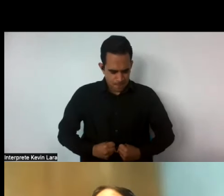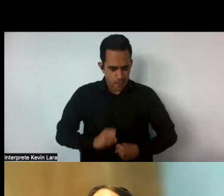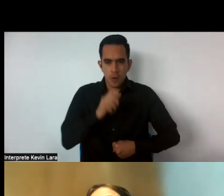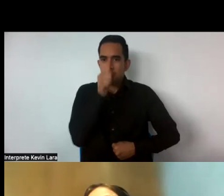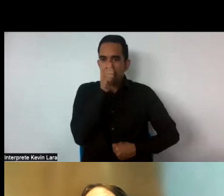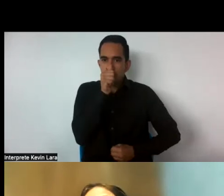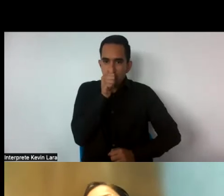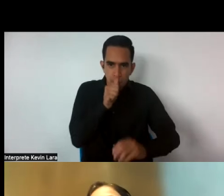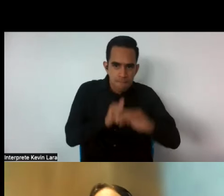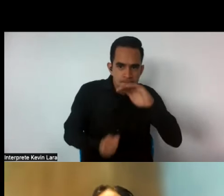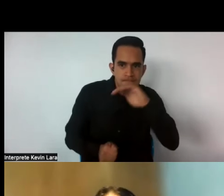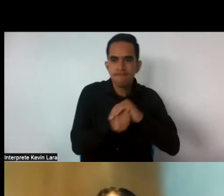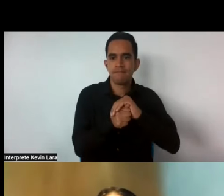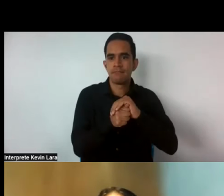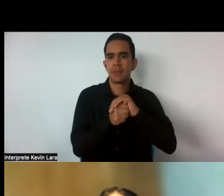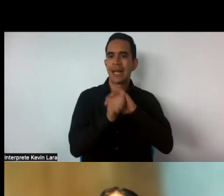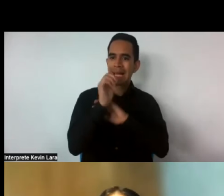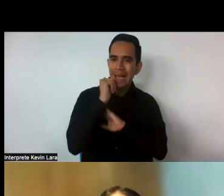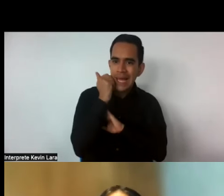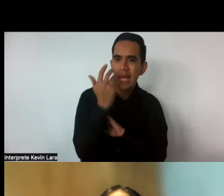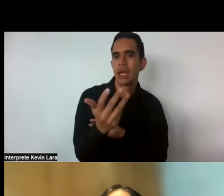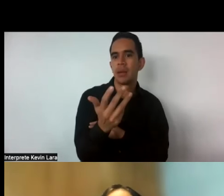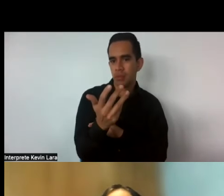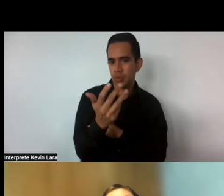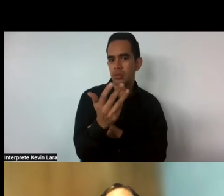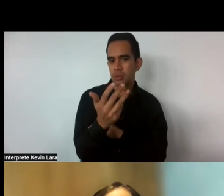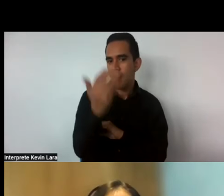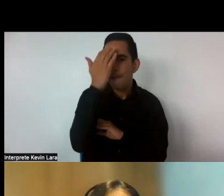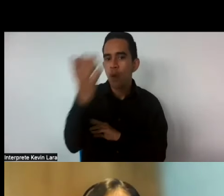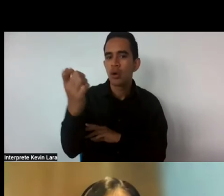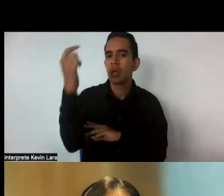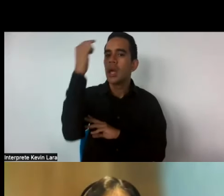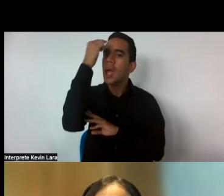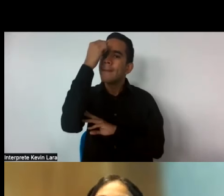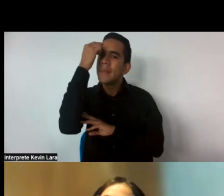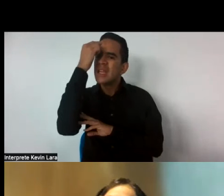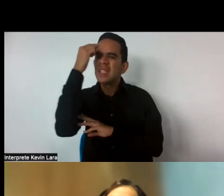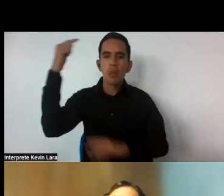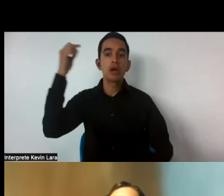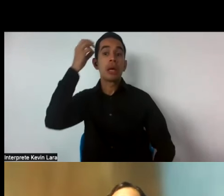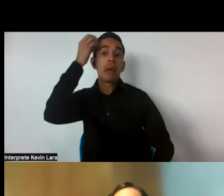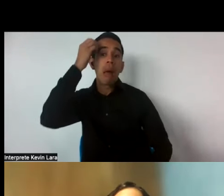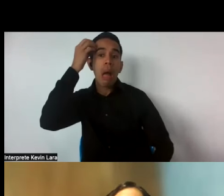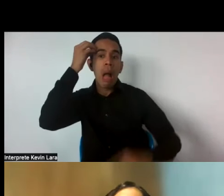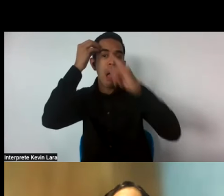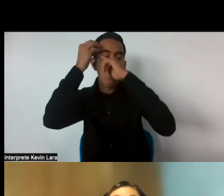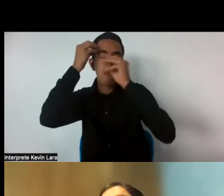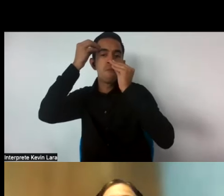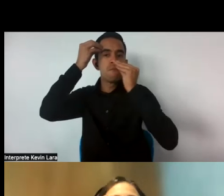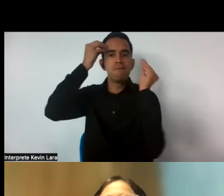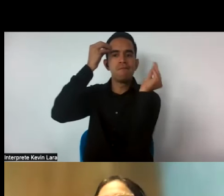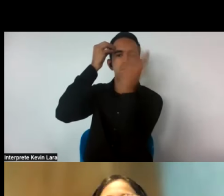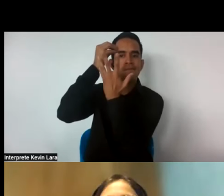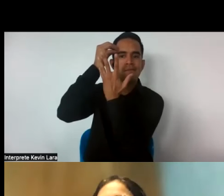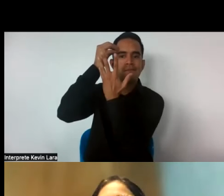más racional posible. Pero hay una realidad que vamos a estar explorando.